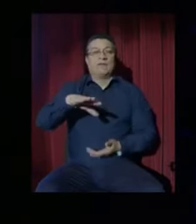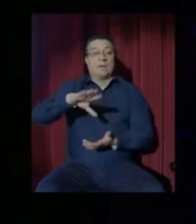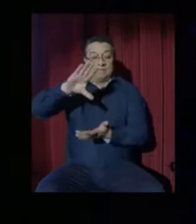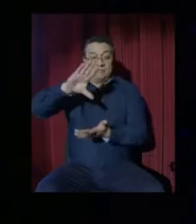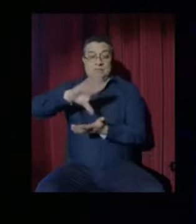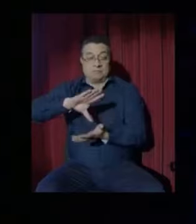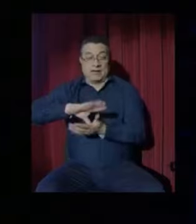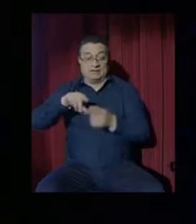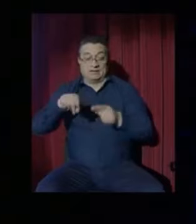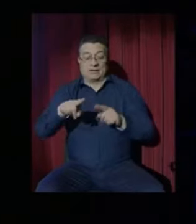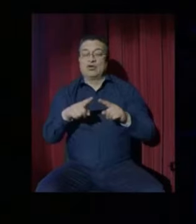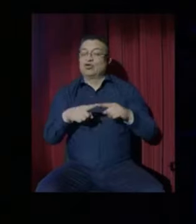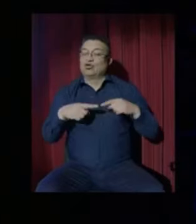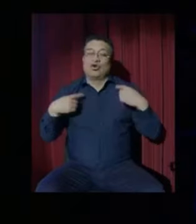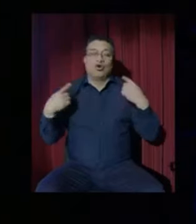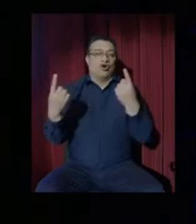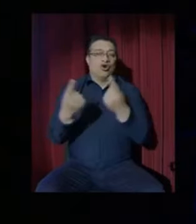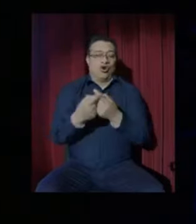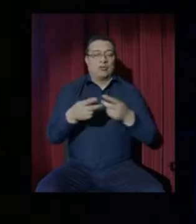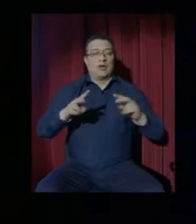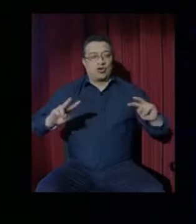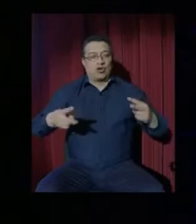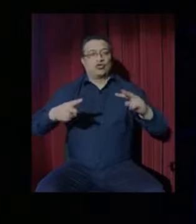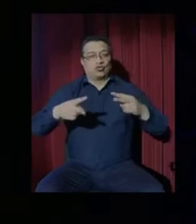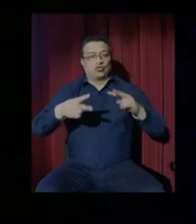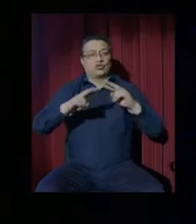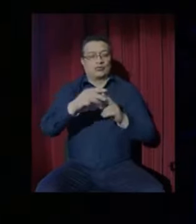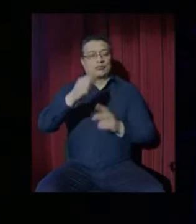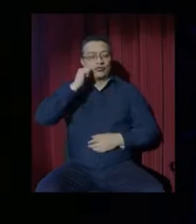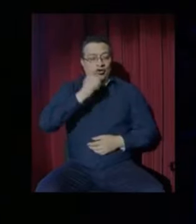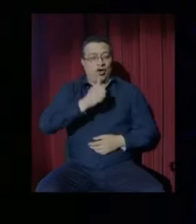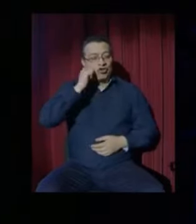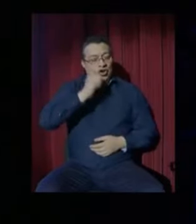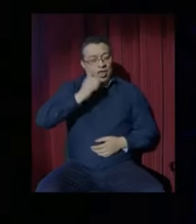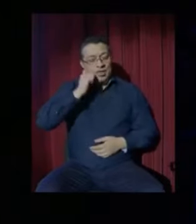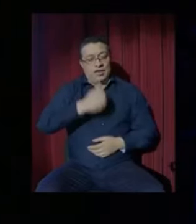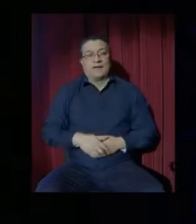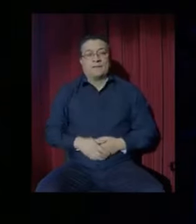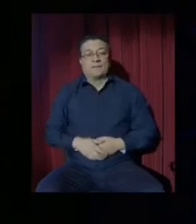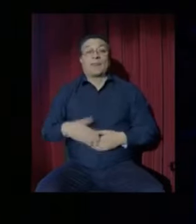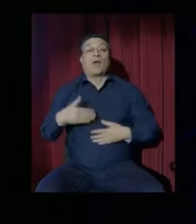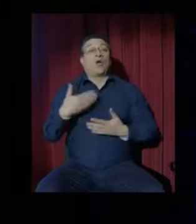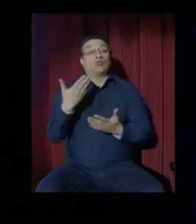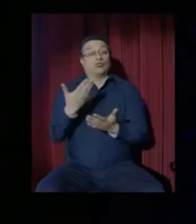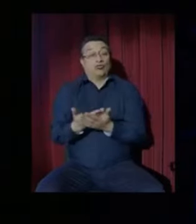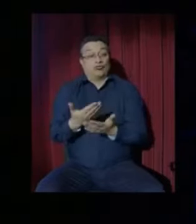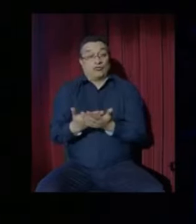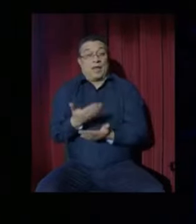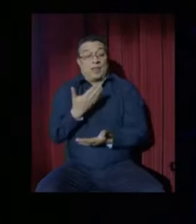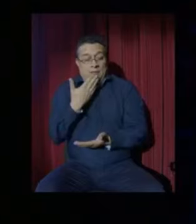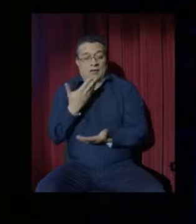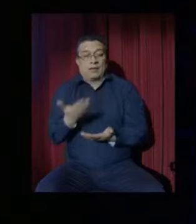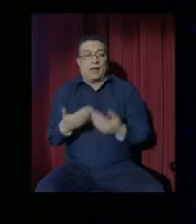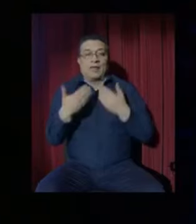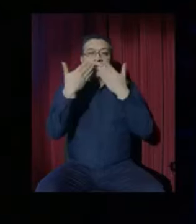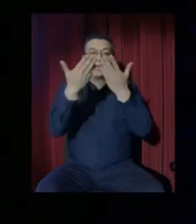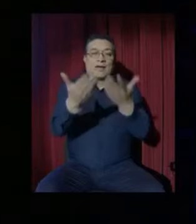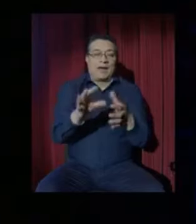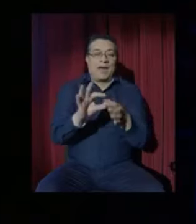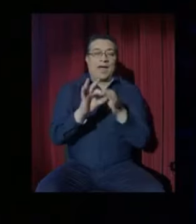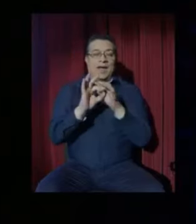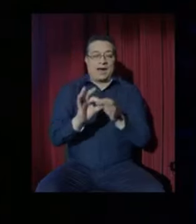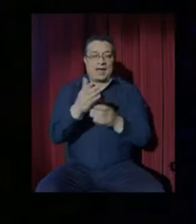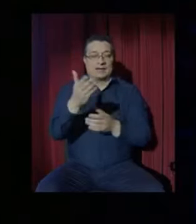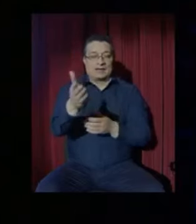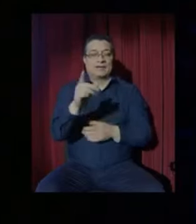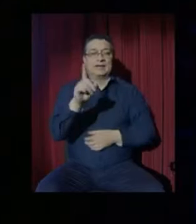eh todos los estamos construyendo día a día y aprovechar también de agradecer la presencia de